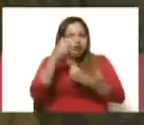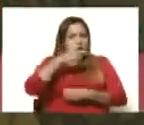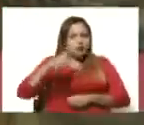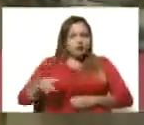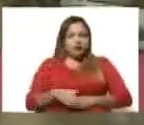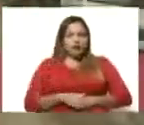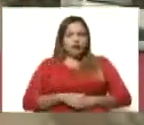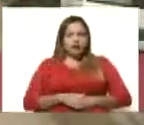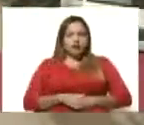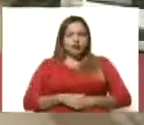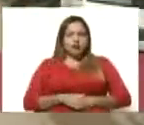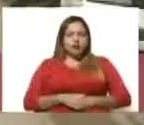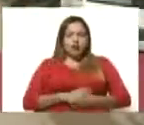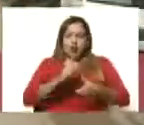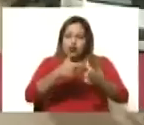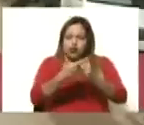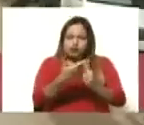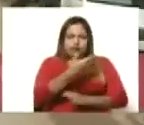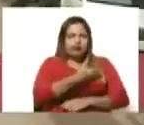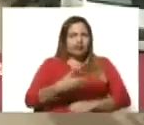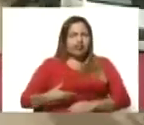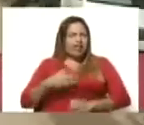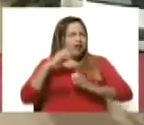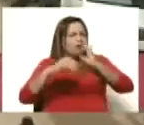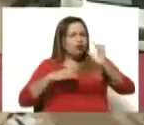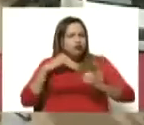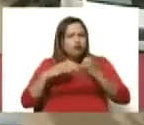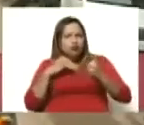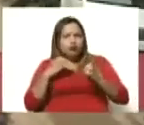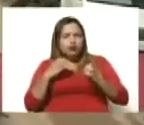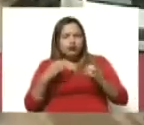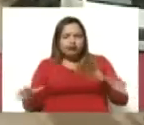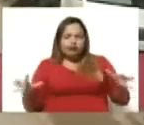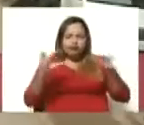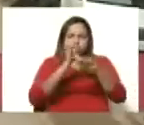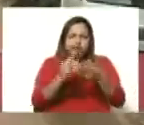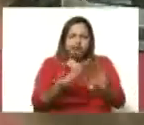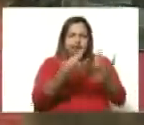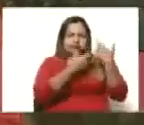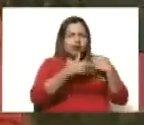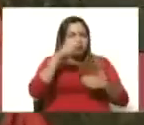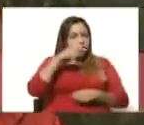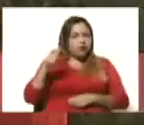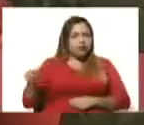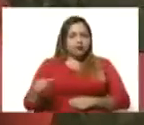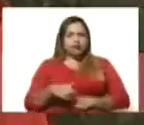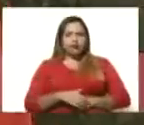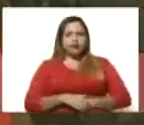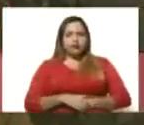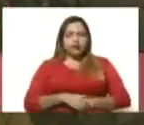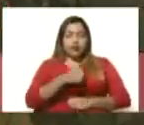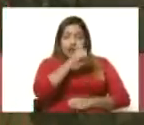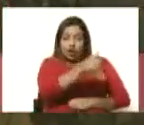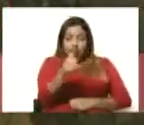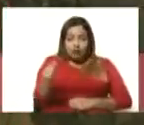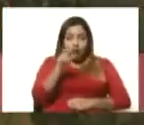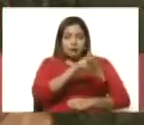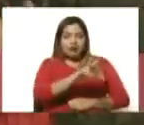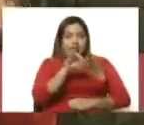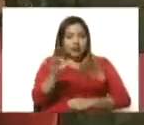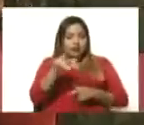Vaya, presidente, la emoción, la corresponsabilidad que tiene nuestro pueblo. En cada uno de los 23